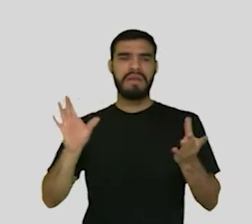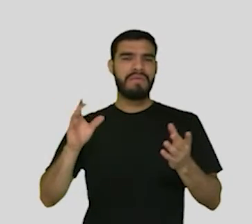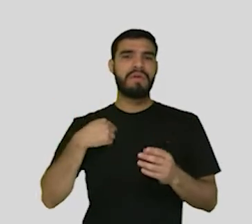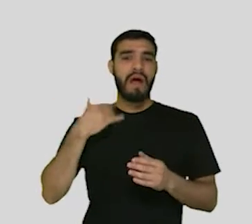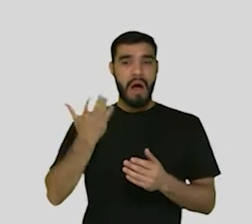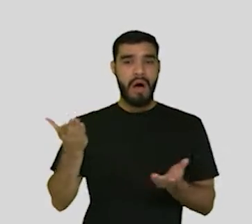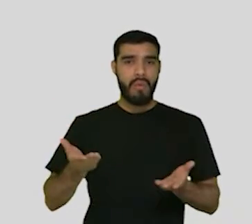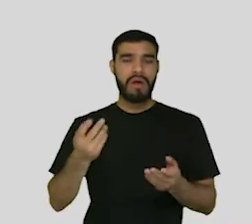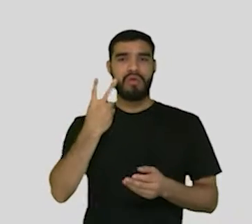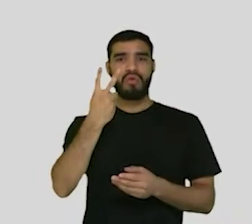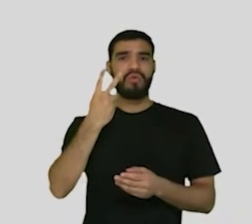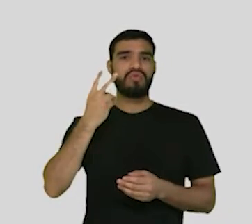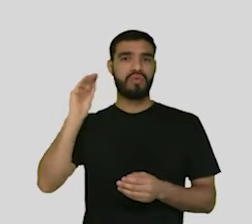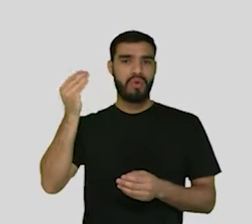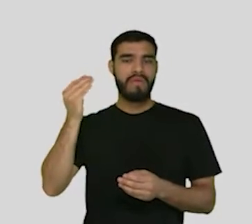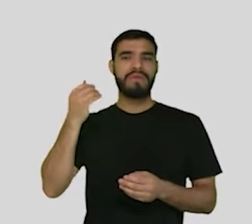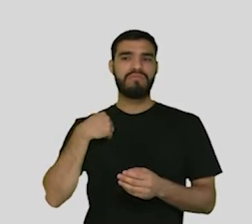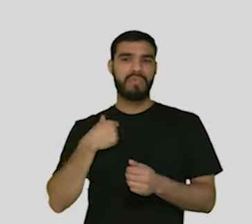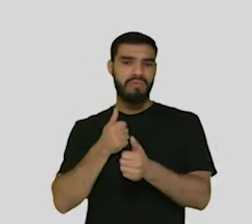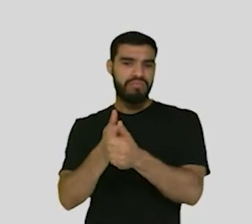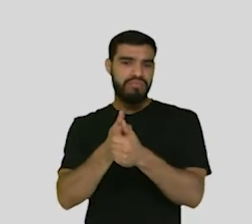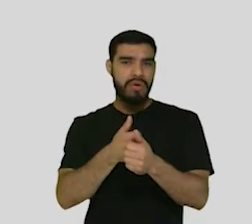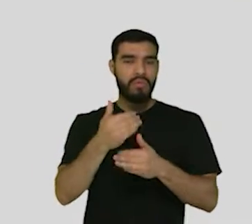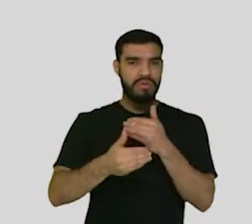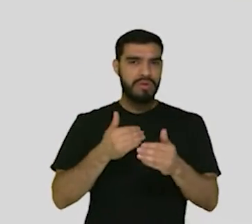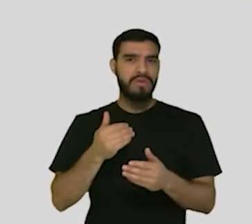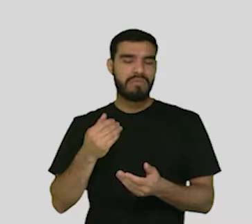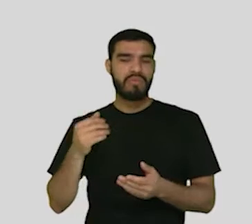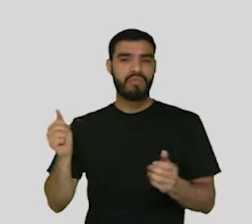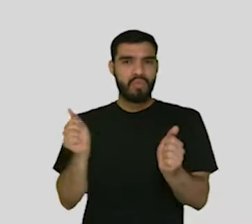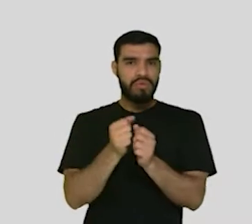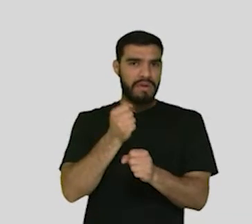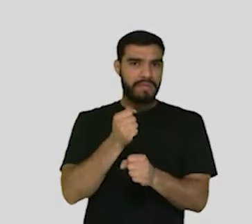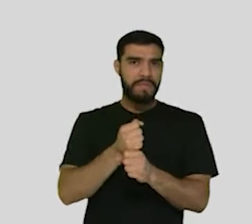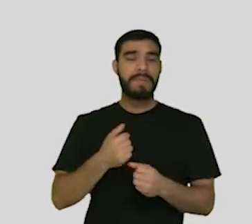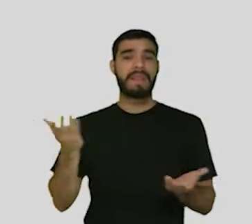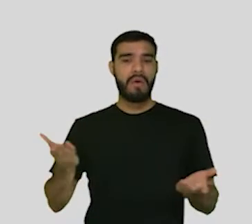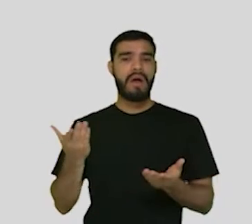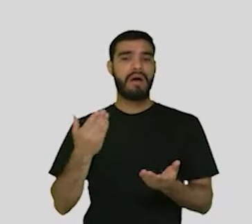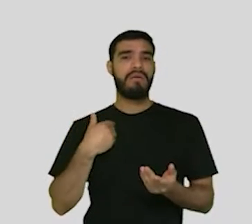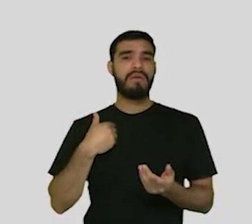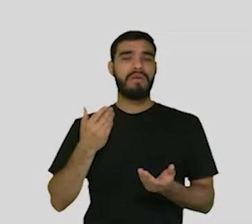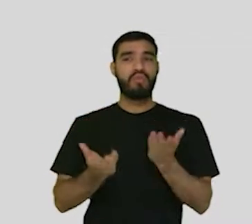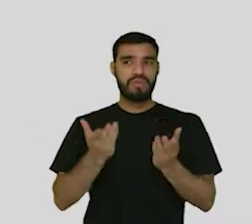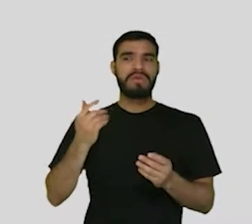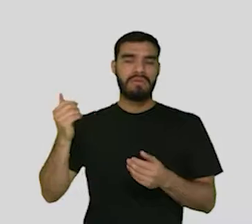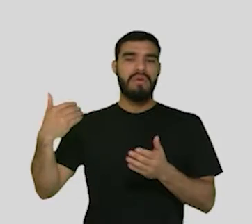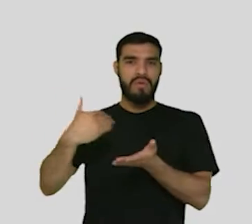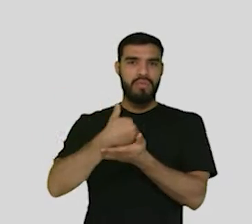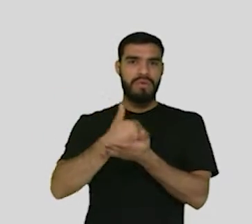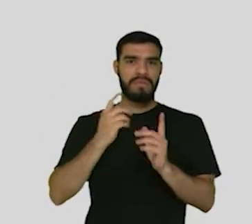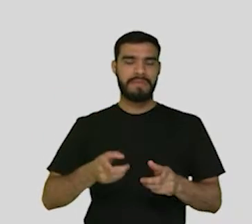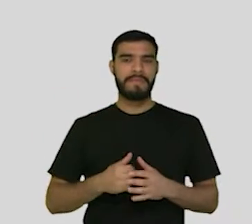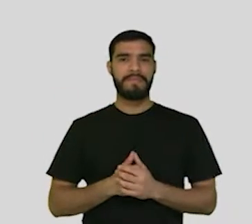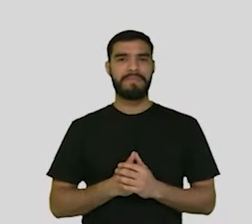me metí allá. Hoy ya veí, o paisa, o tapizá, y ya ve guava, y te